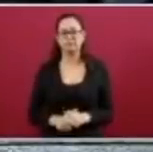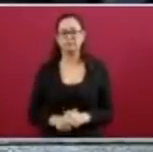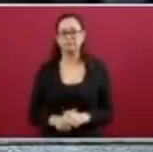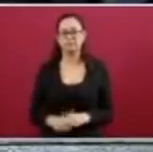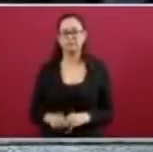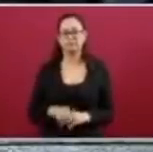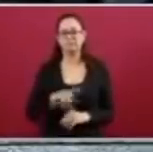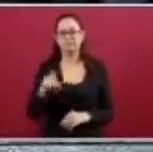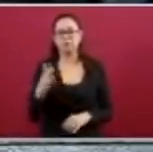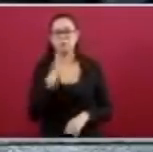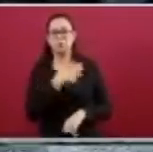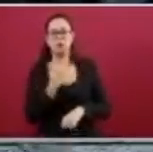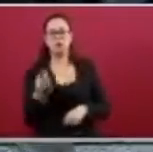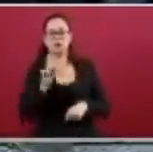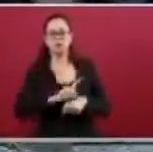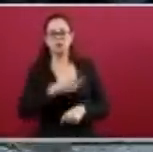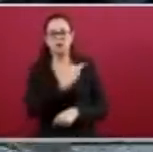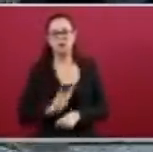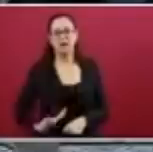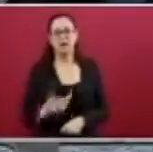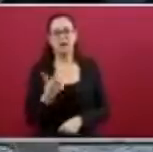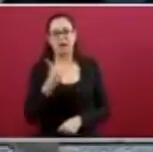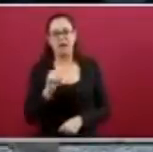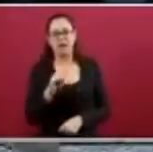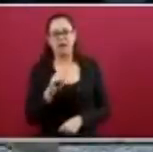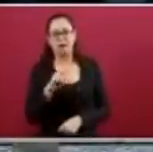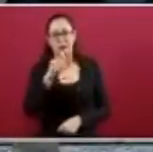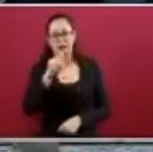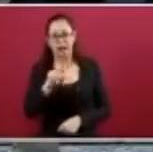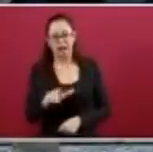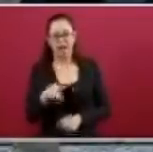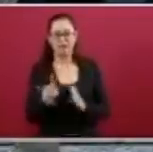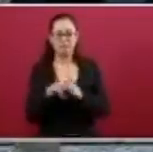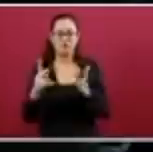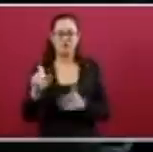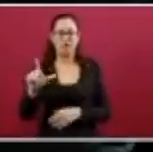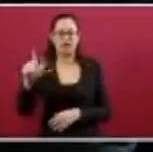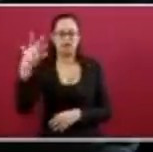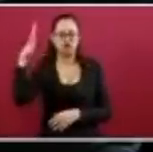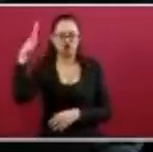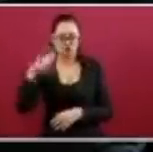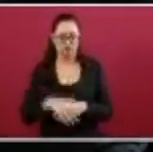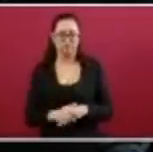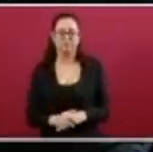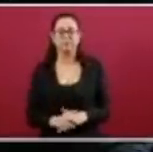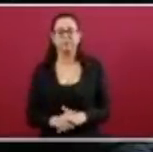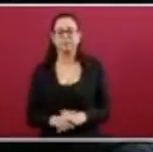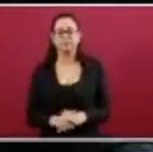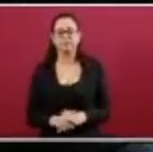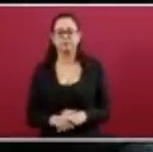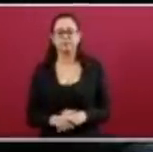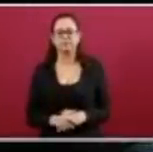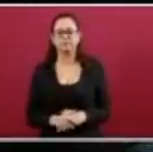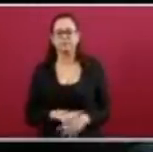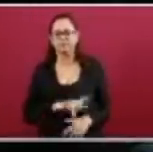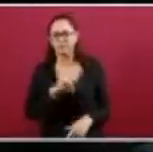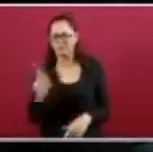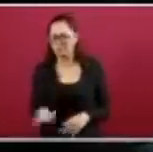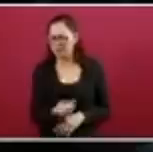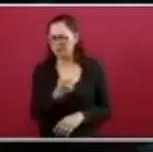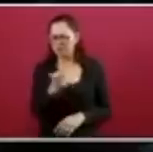Gracias. Buenos días, presidente. Gabriela Jiménez, del Sol de México. Preguntarle, ¿qué va a pasar con los contratos